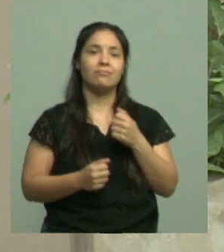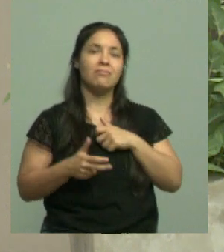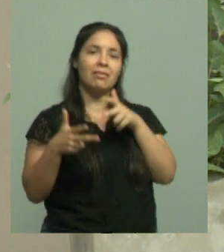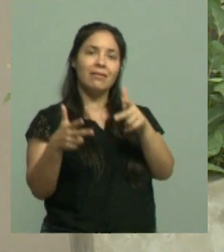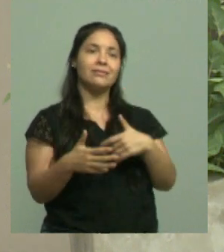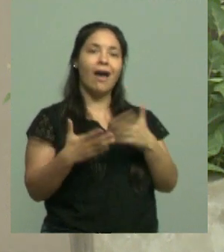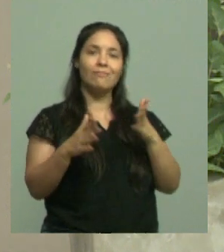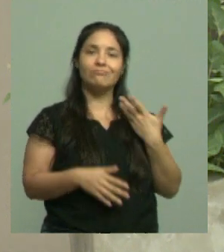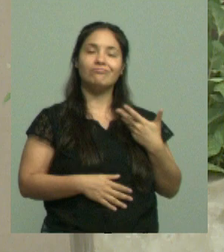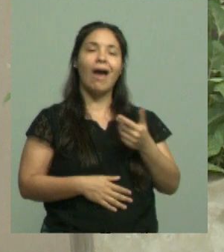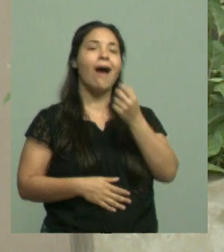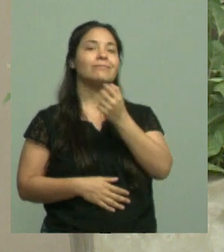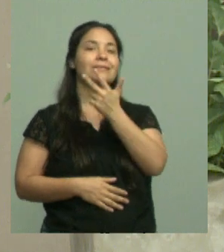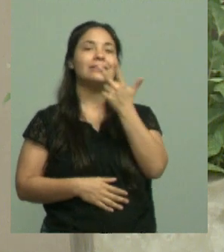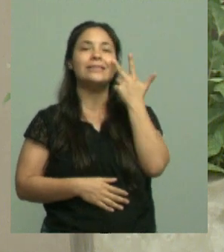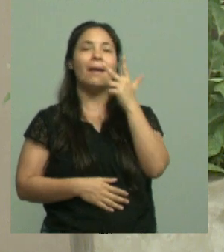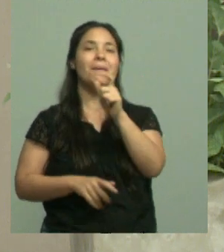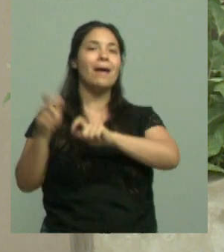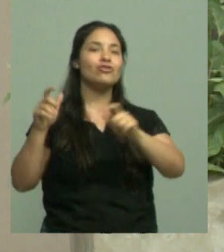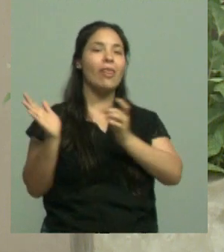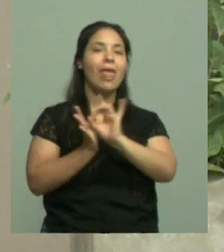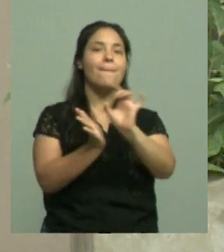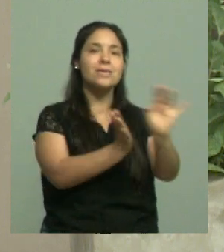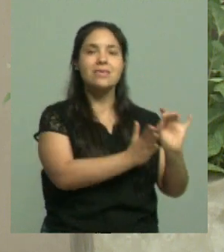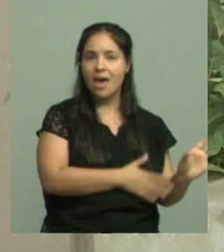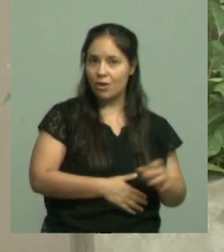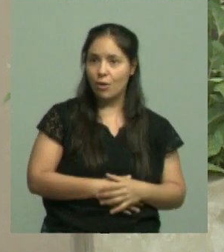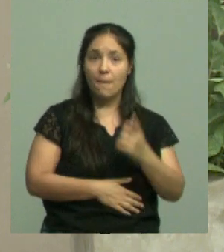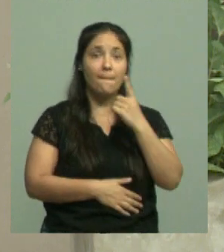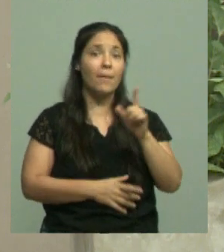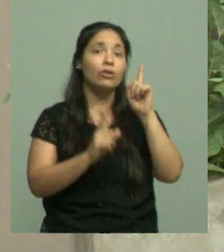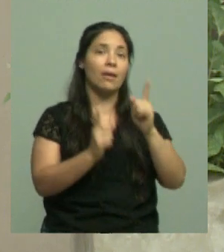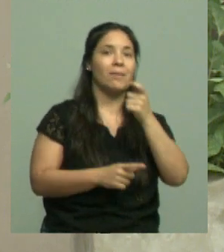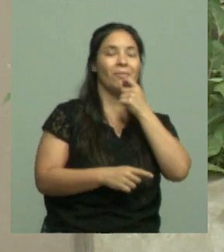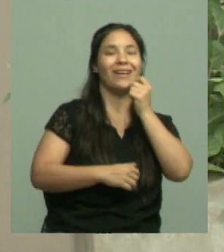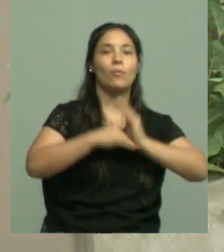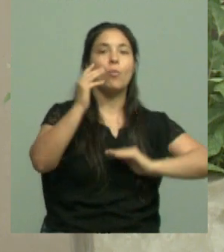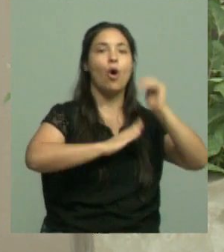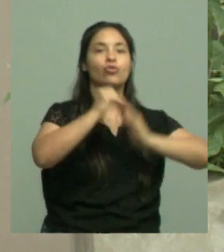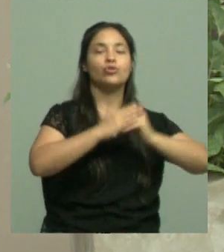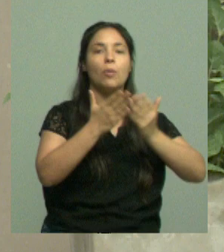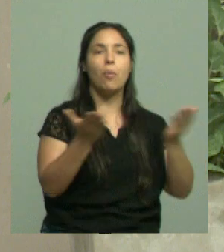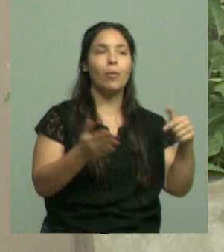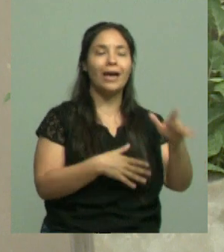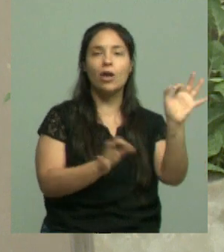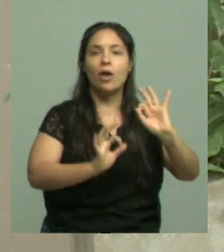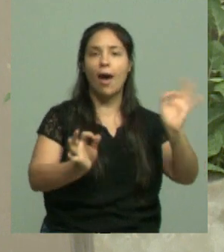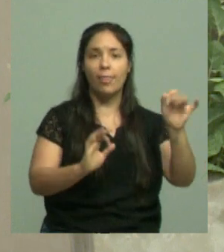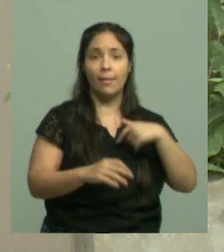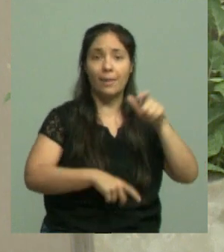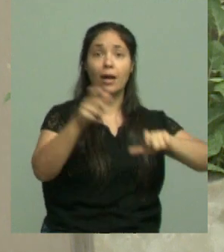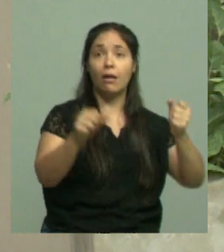30.000 empleados en el Estado, pero también hay un montón que se quedaron sin trabajo porque no hay obra pública, por ejemplo. Digo, es una bola bastante